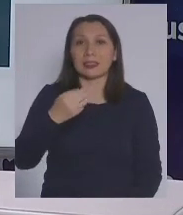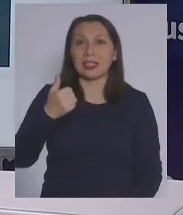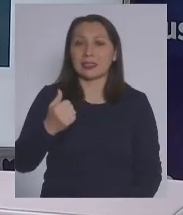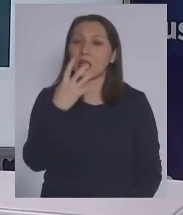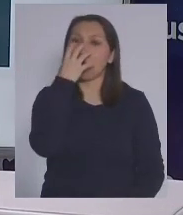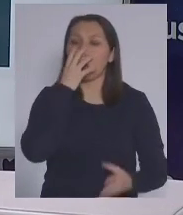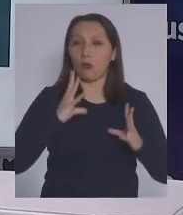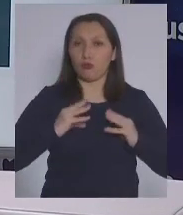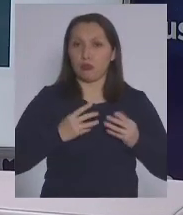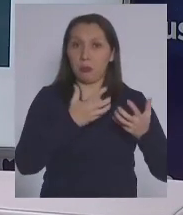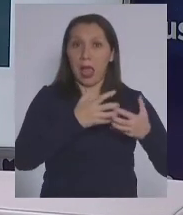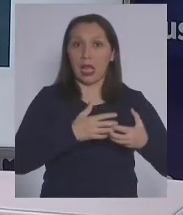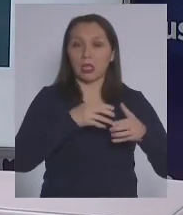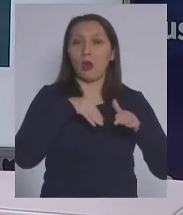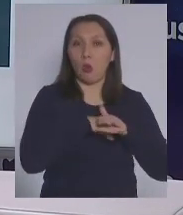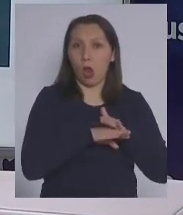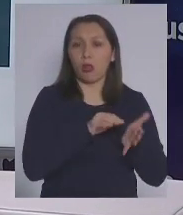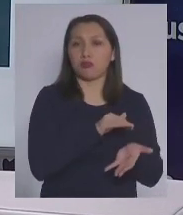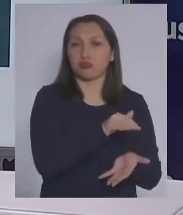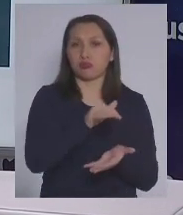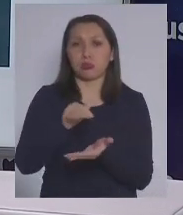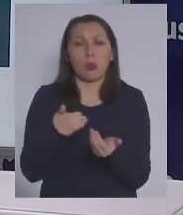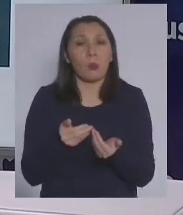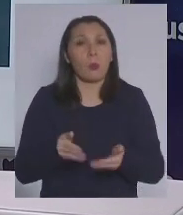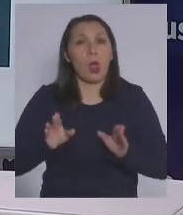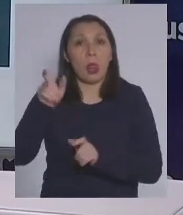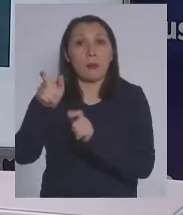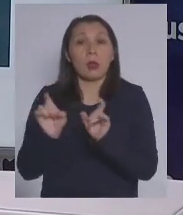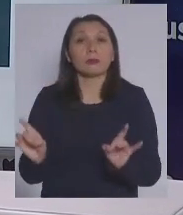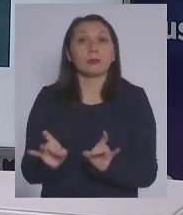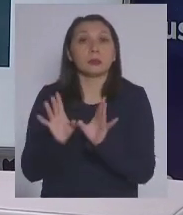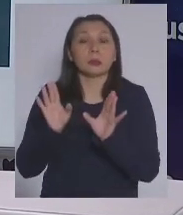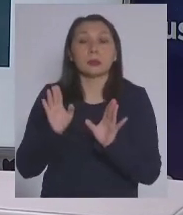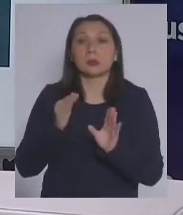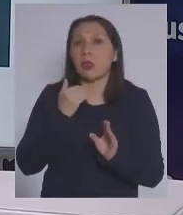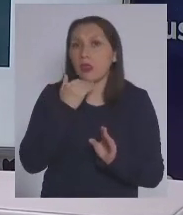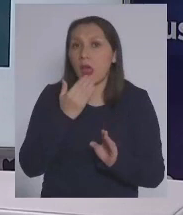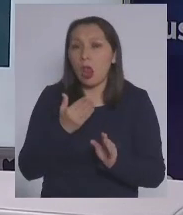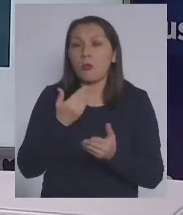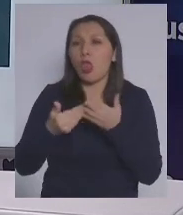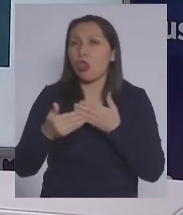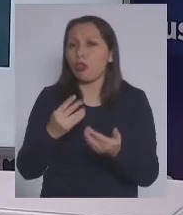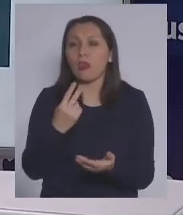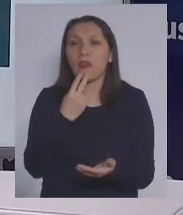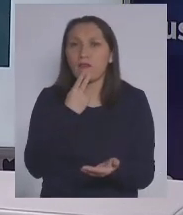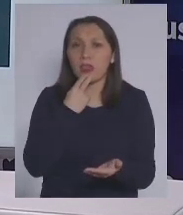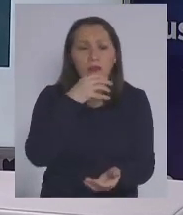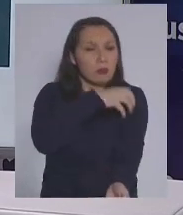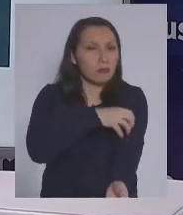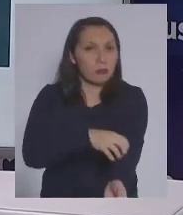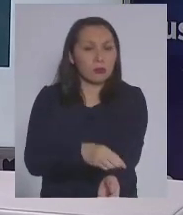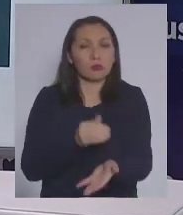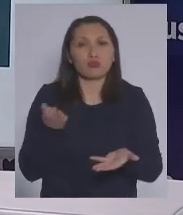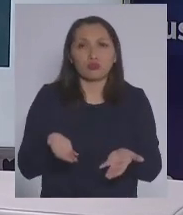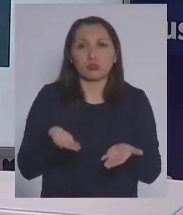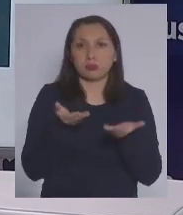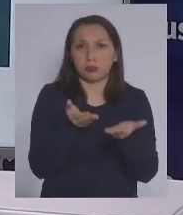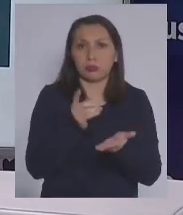ventiladores para cualquier ciudadano independiente de la ciudad en donde viva